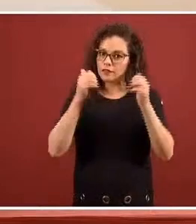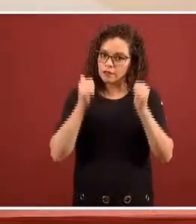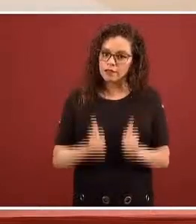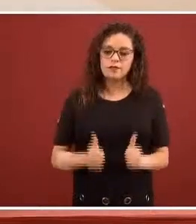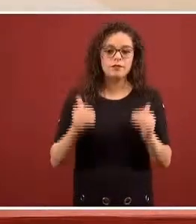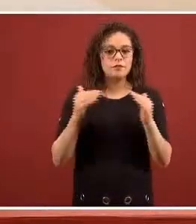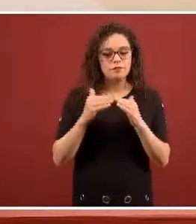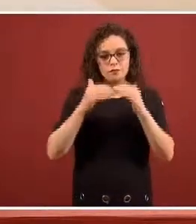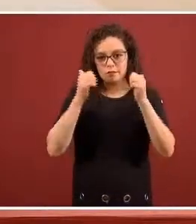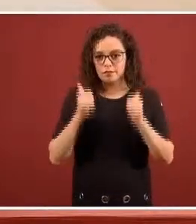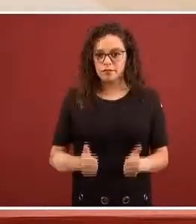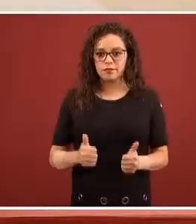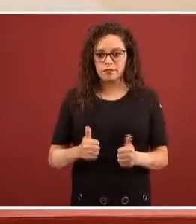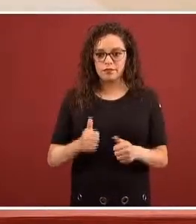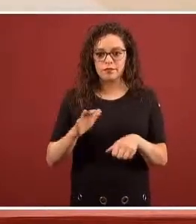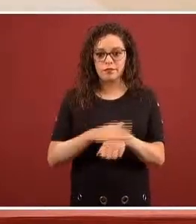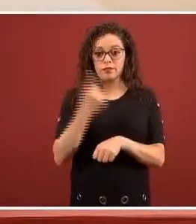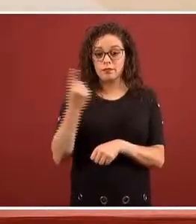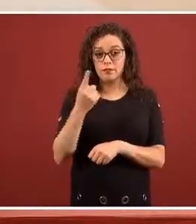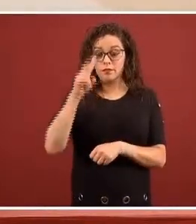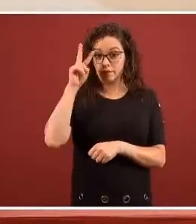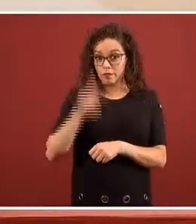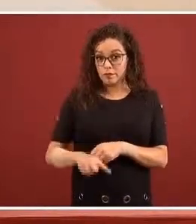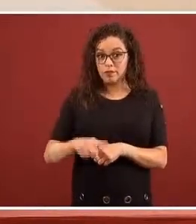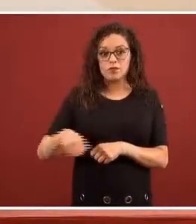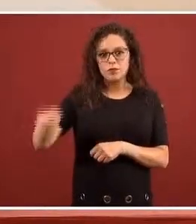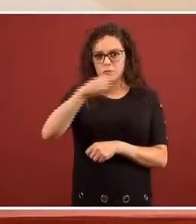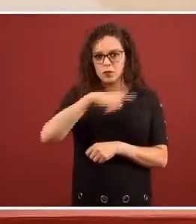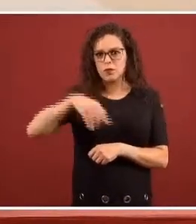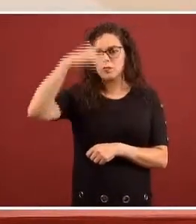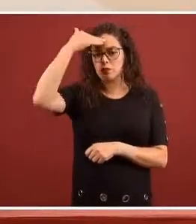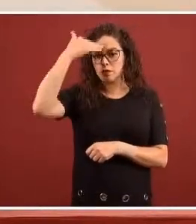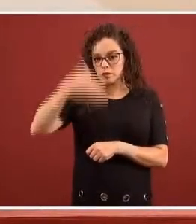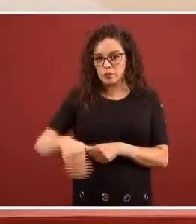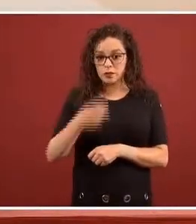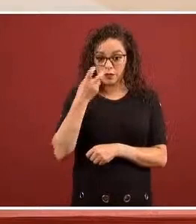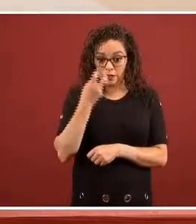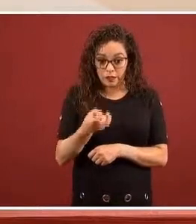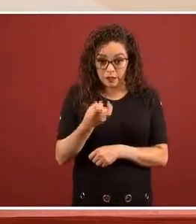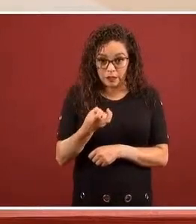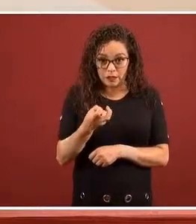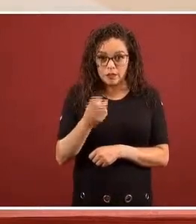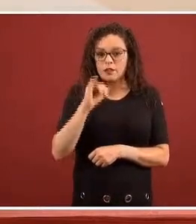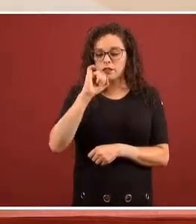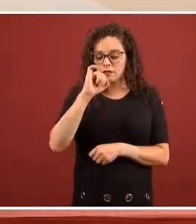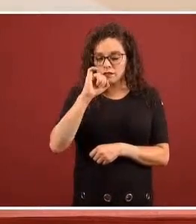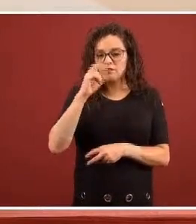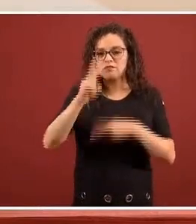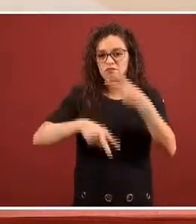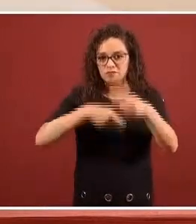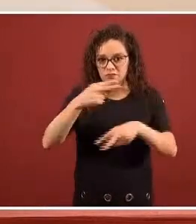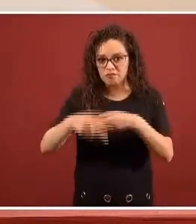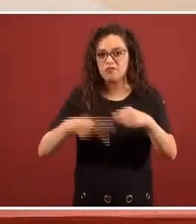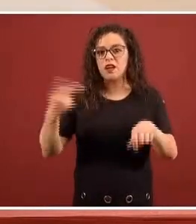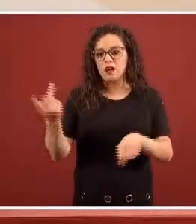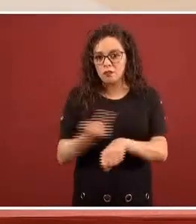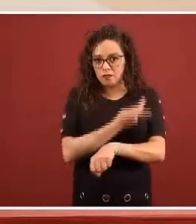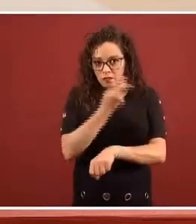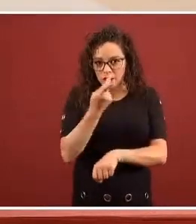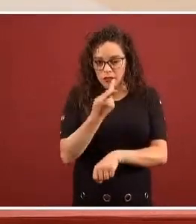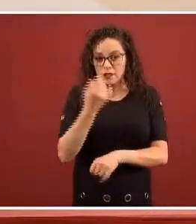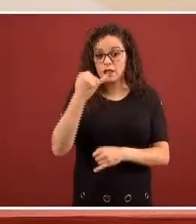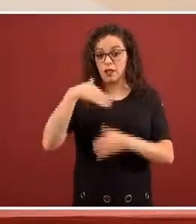es exactamente lo que sabíamos que iba a pasar conforme nos acercáramos a la etapa 3. Entonces sigue siendo